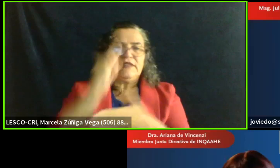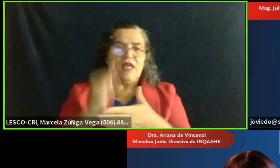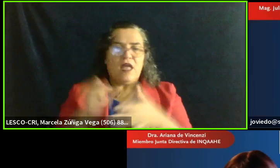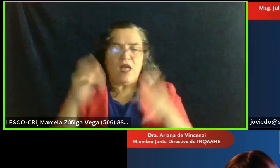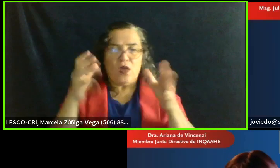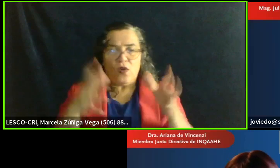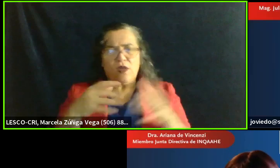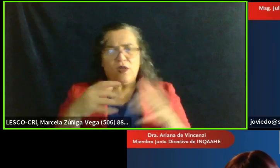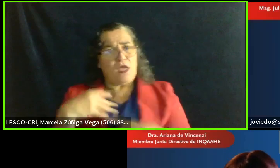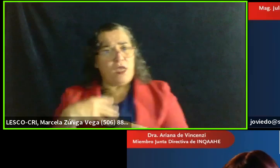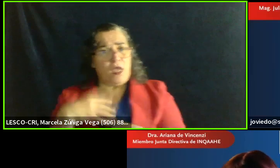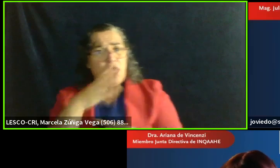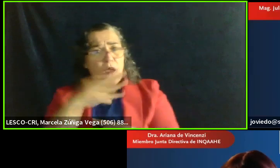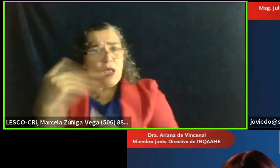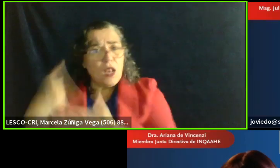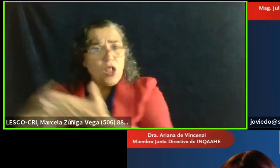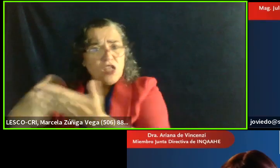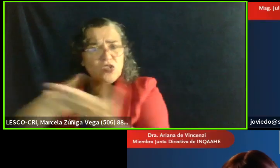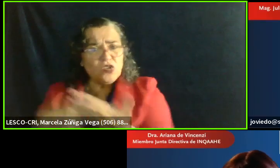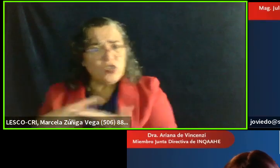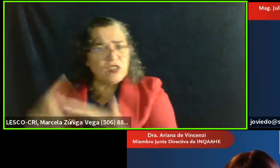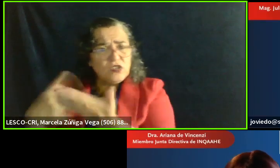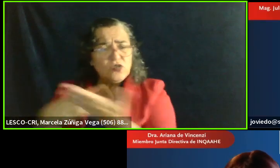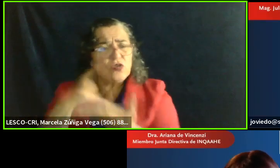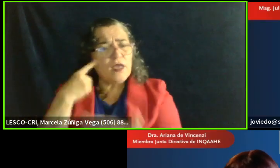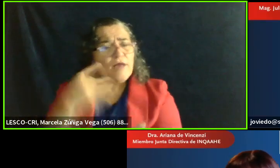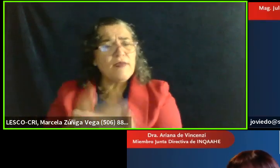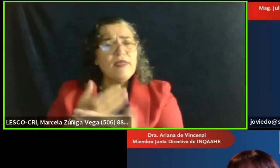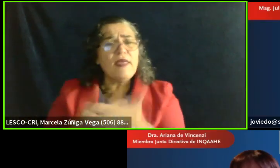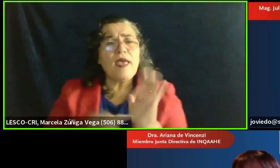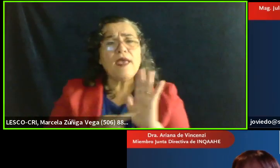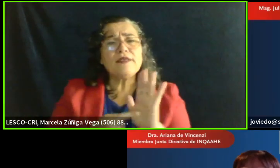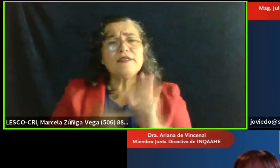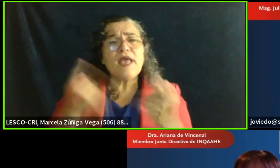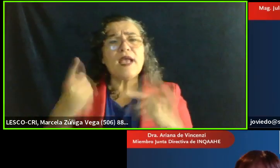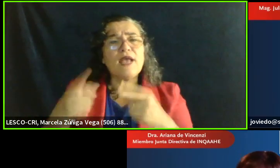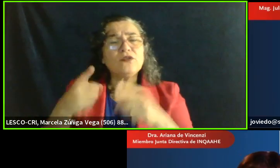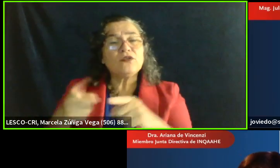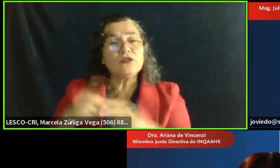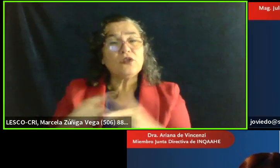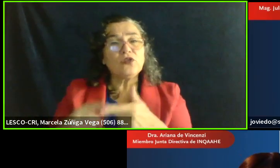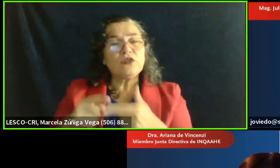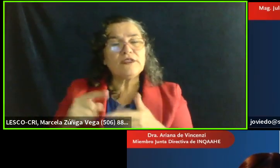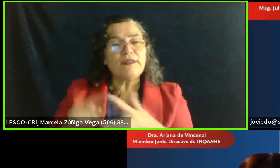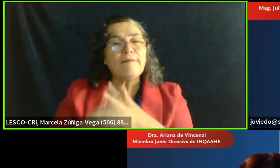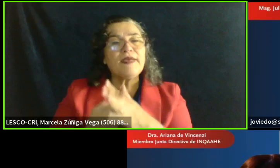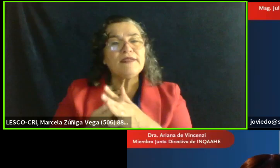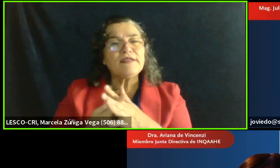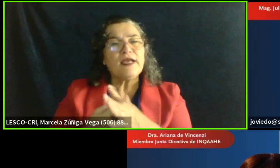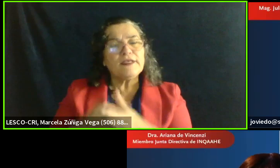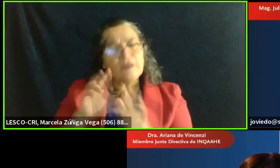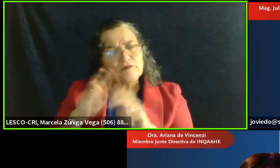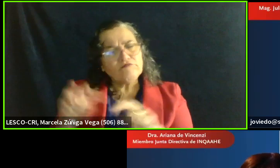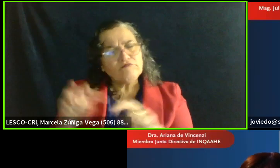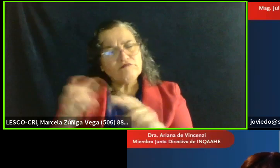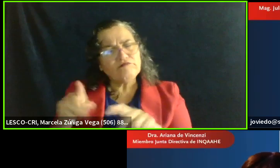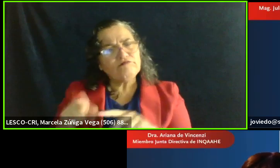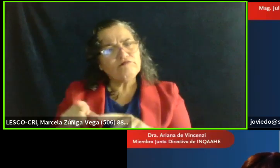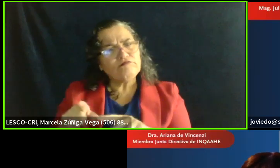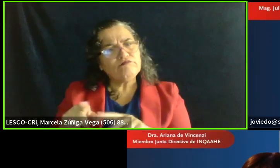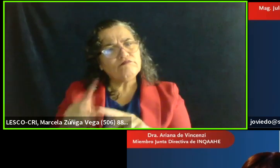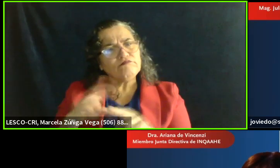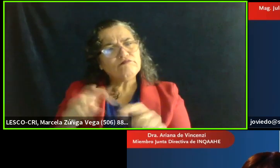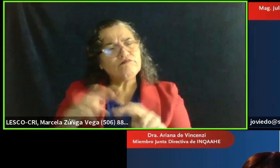veces sobre conocimientos que por la evidencia, por la casuística, comienzan a ser interpelados y admiten otras formas